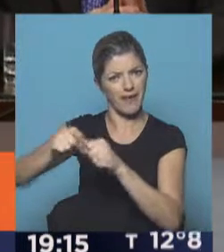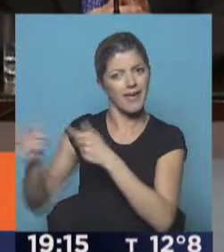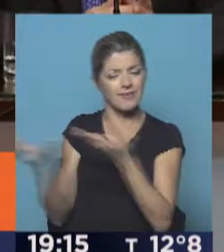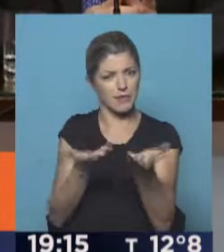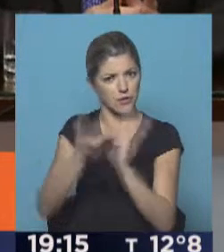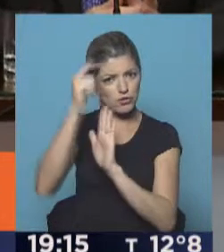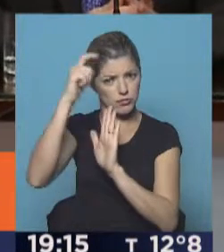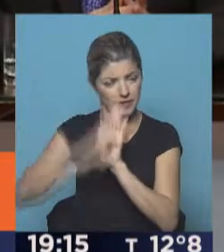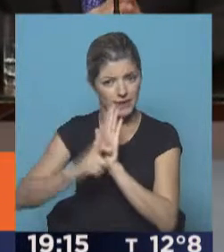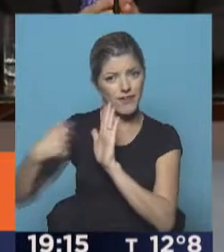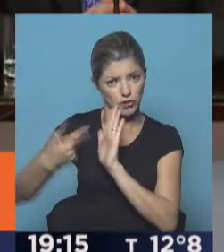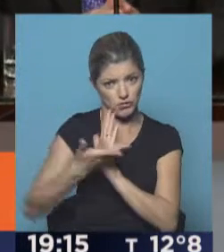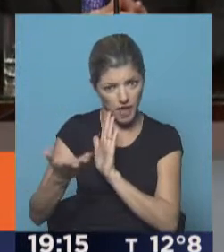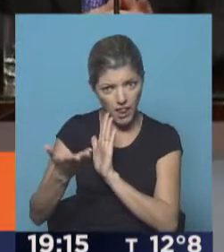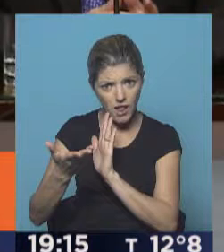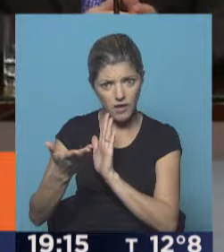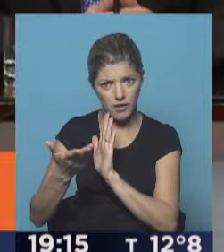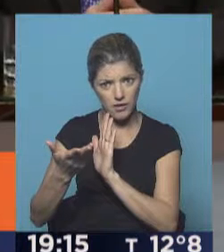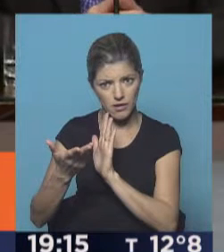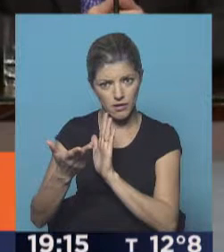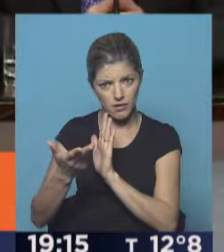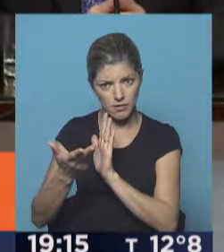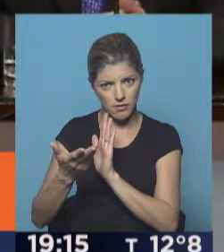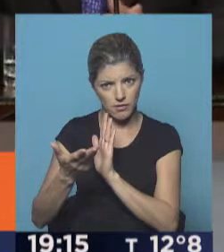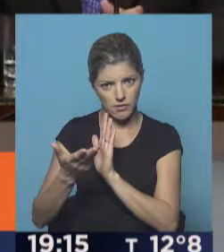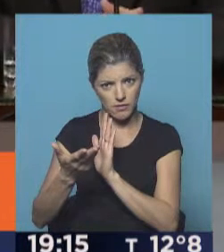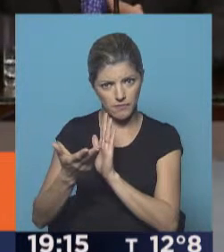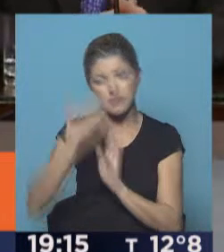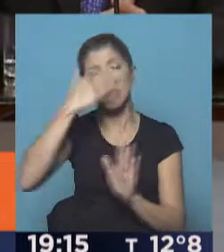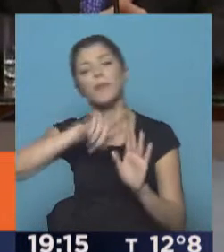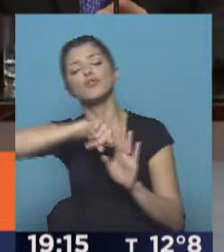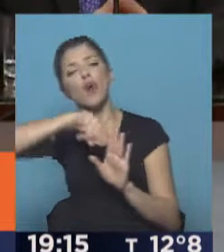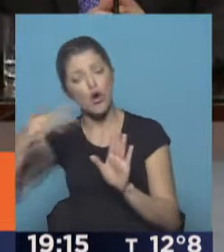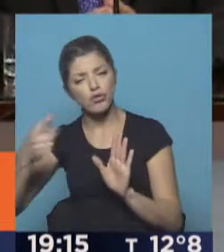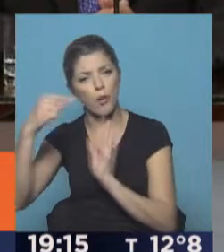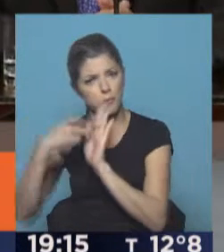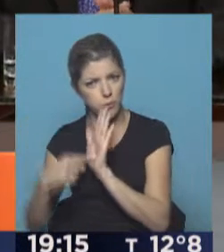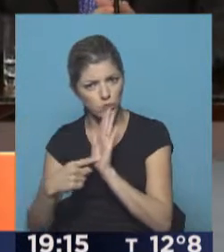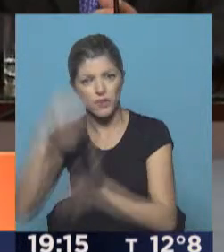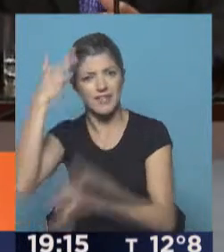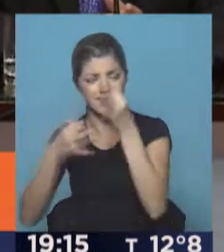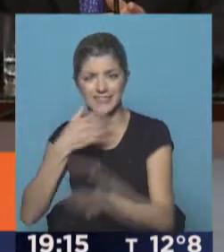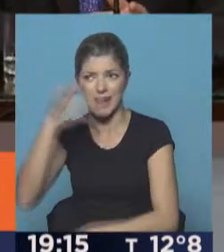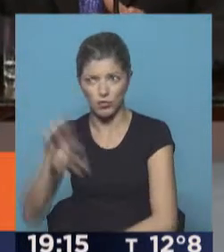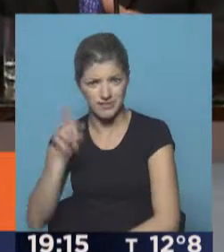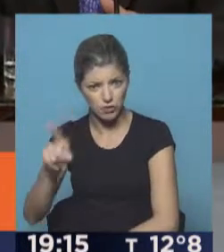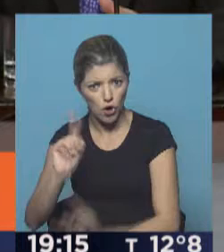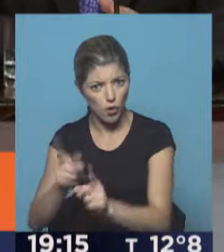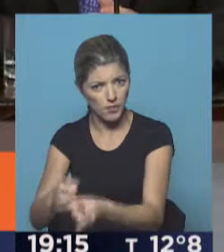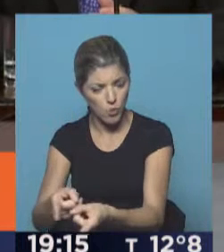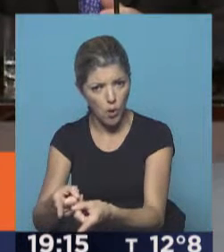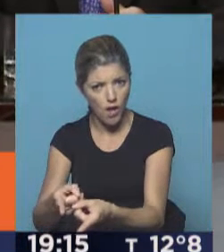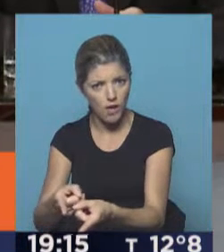y va a dejar firme el resto de los términos del fallo en cuanto a la anulación